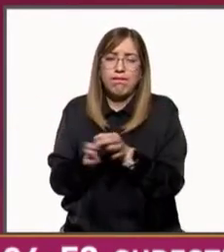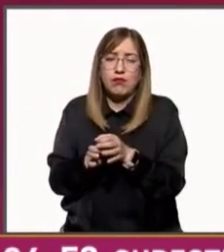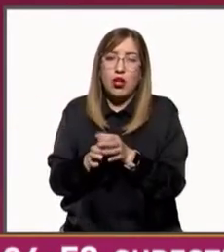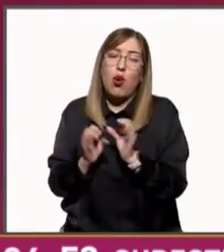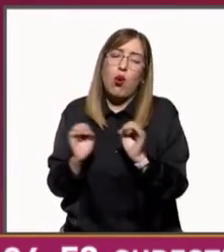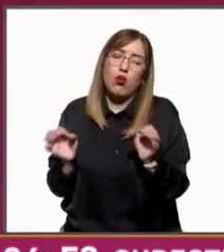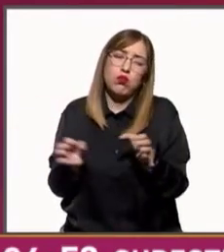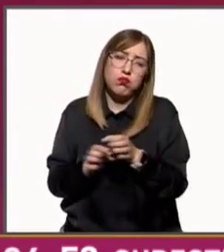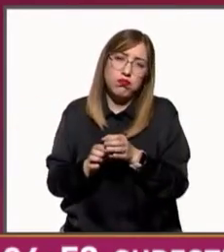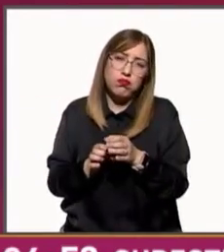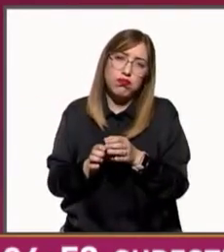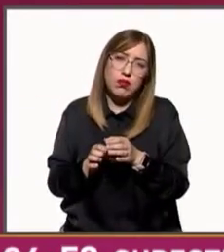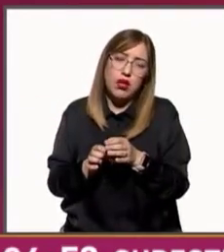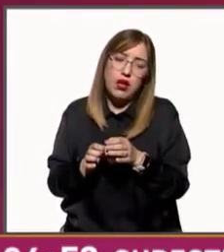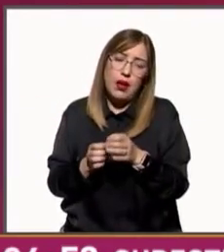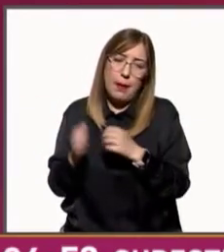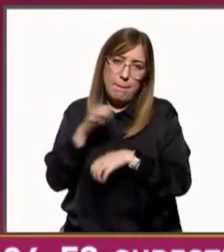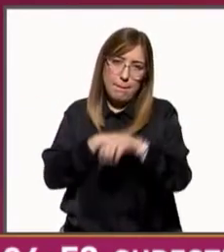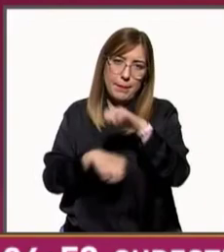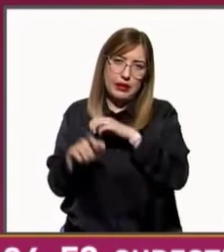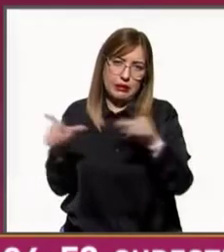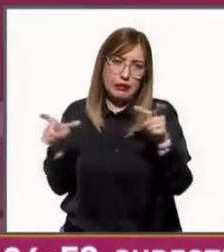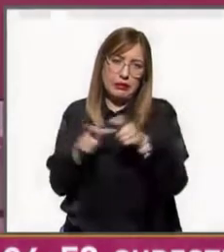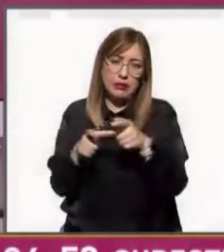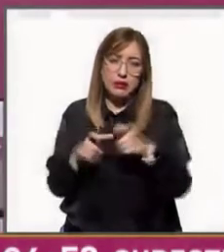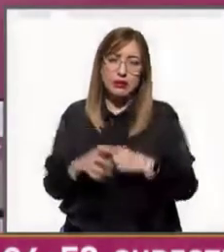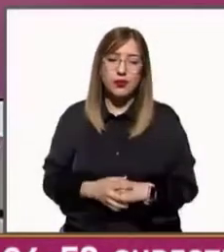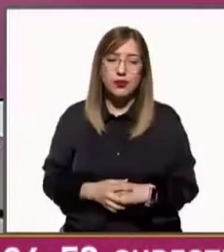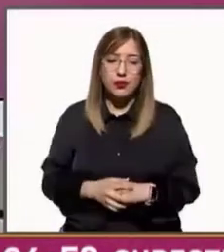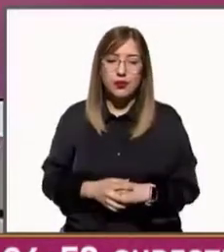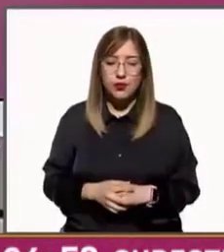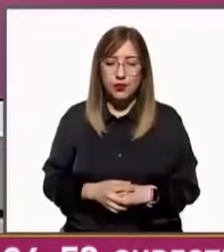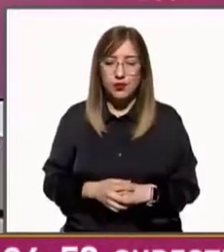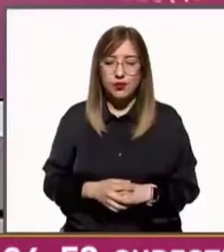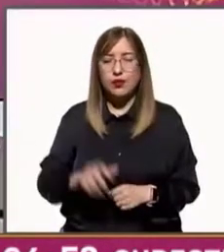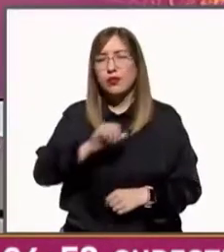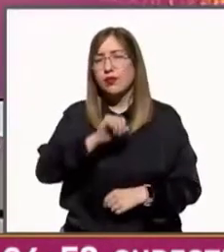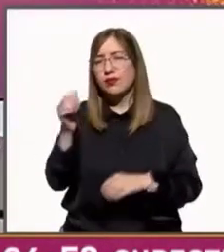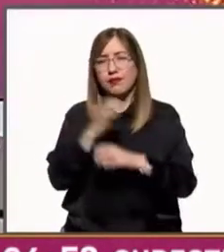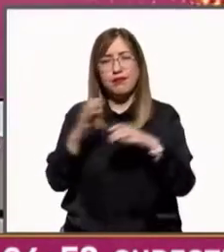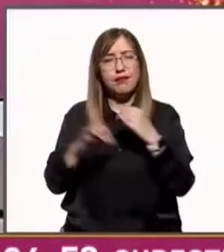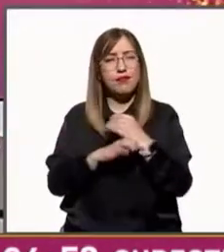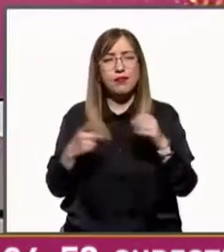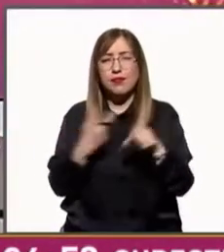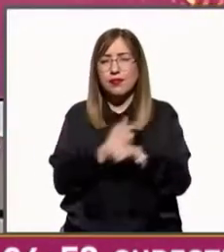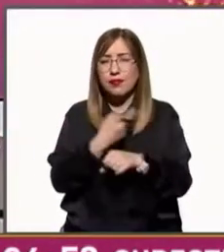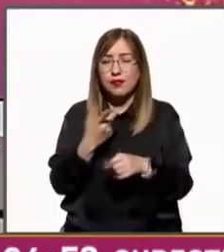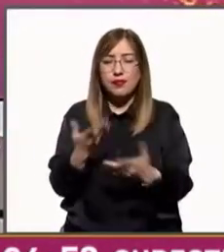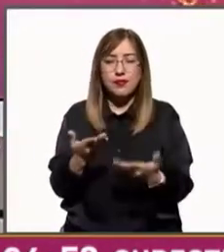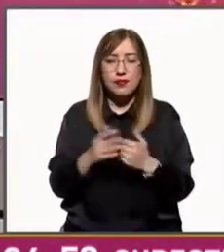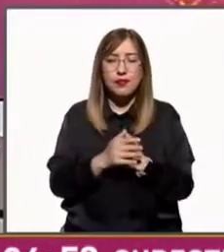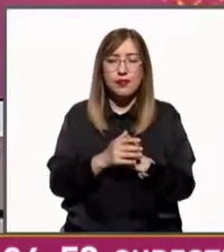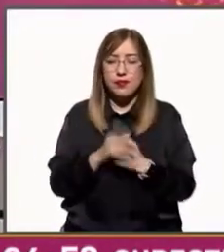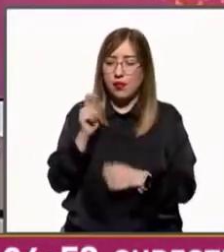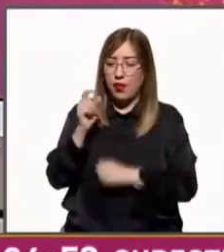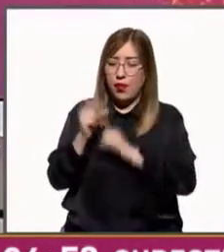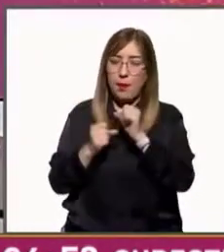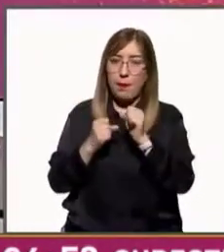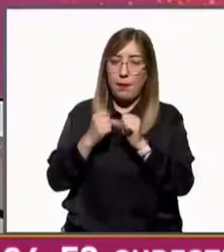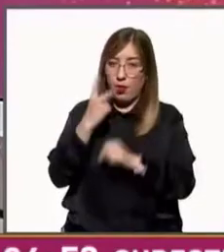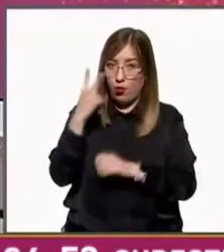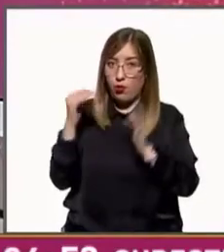o pequeñas empresas. Luego, factores que afectaron más el crecimiento de las empresas en